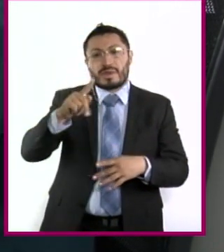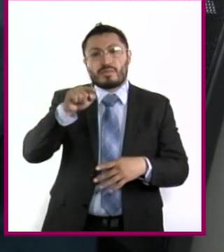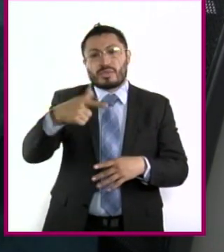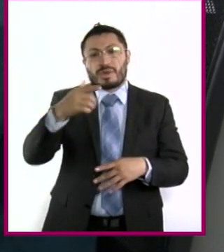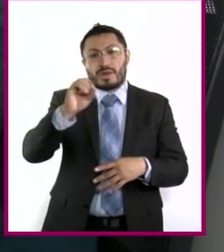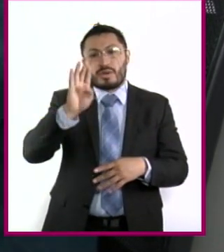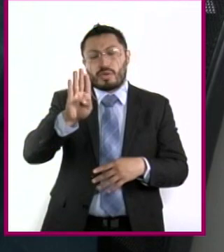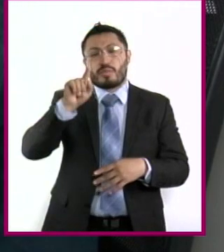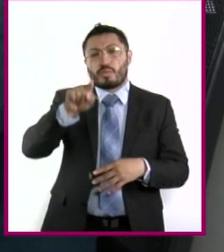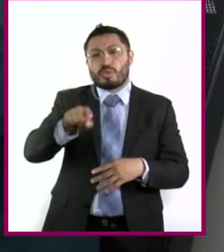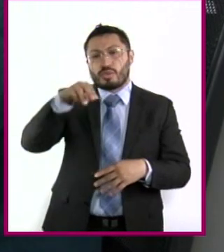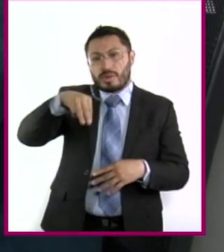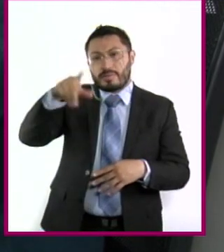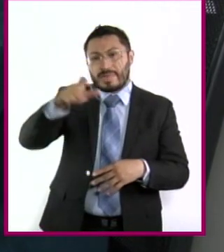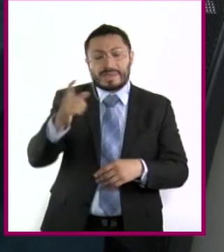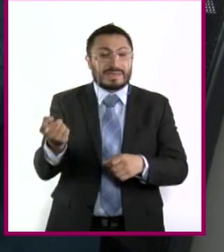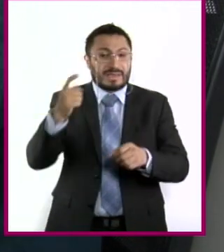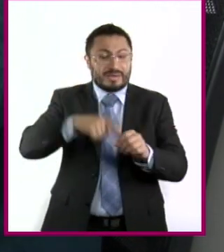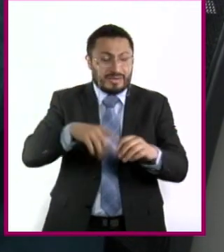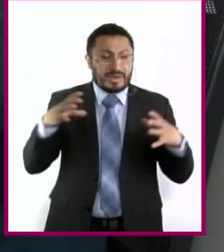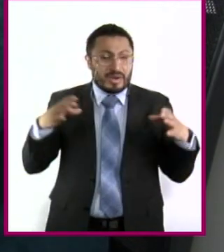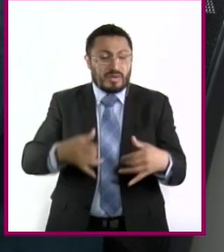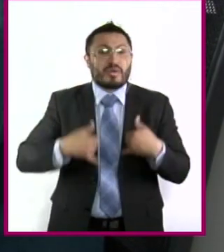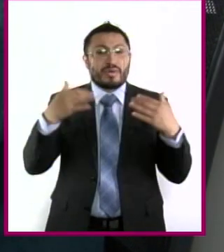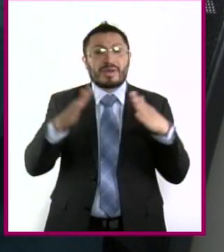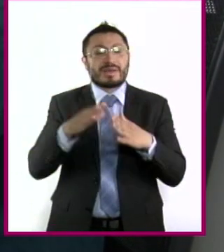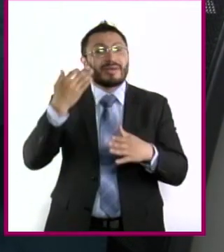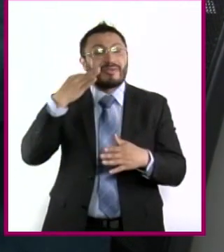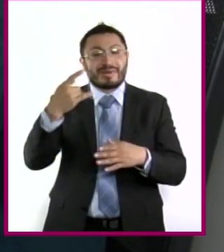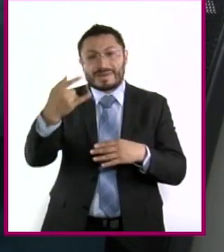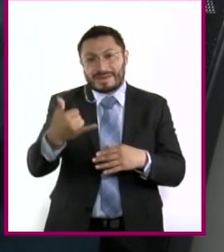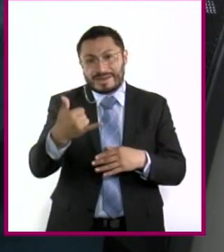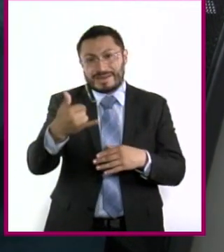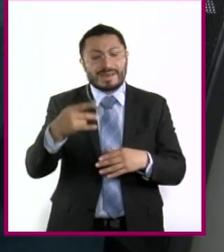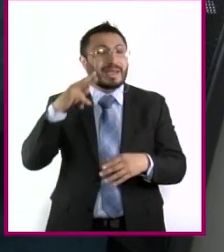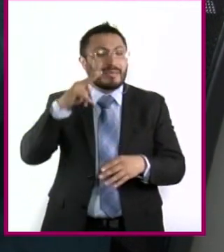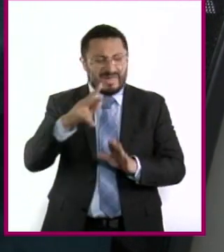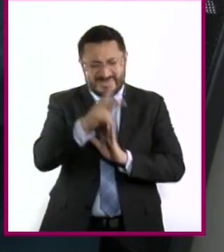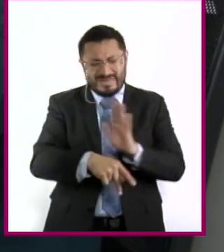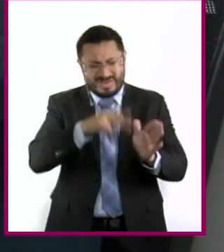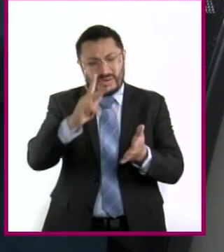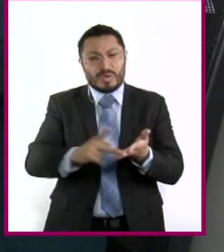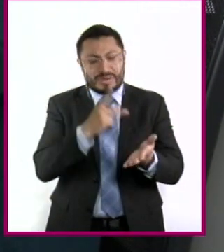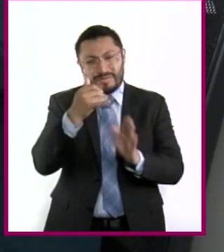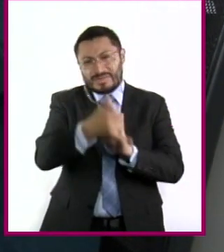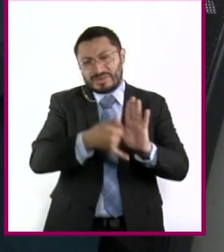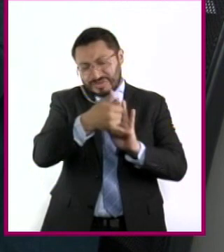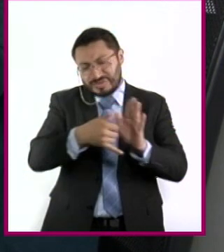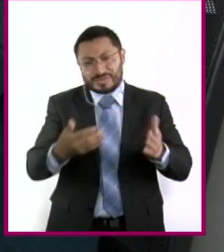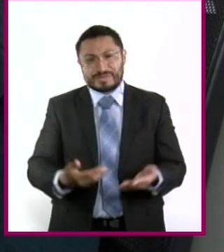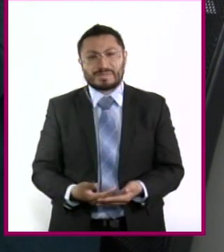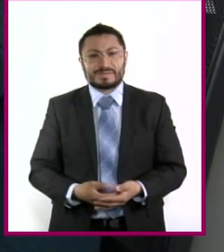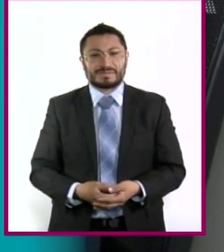jovenesencasa.cep.gov.mx. Únete a la comunidad de Jóvenes en Casa en Facebook y vuelve a ver los programas de Jóvenes en TV en YouTube.